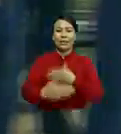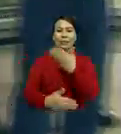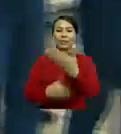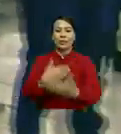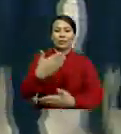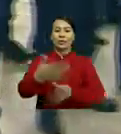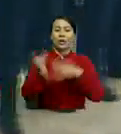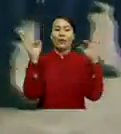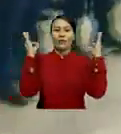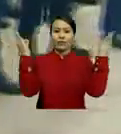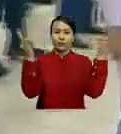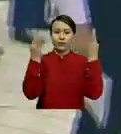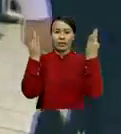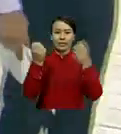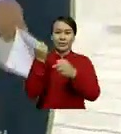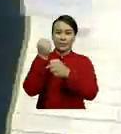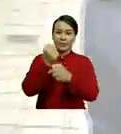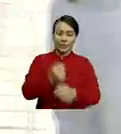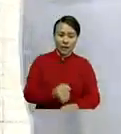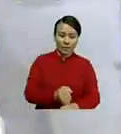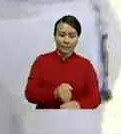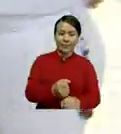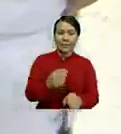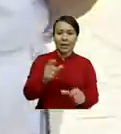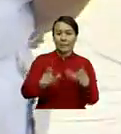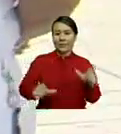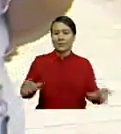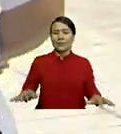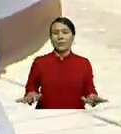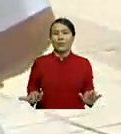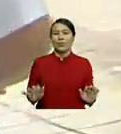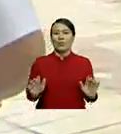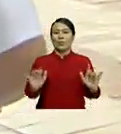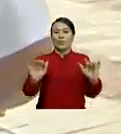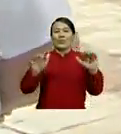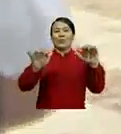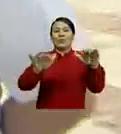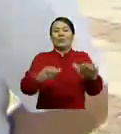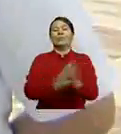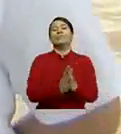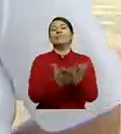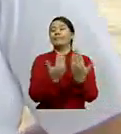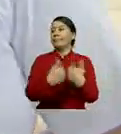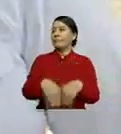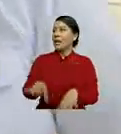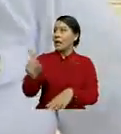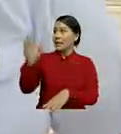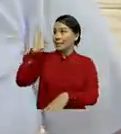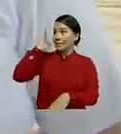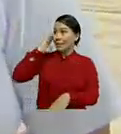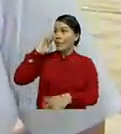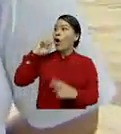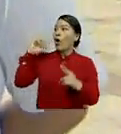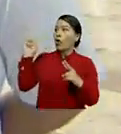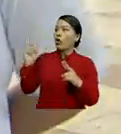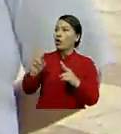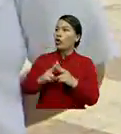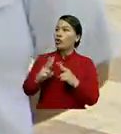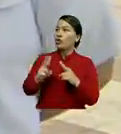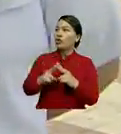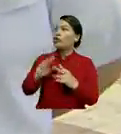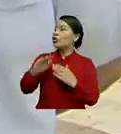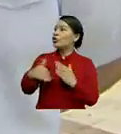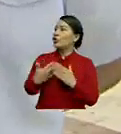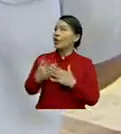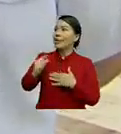fundación, donde ya inició también a poblarse la ciudad. Así es, los cadetes están preparados y conocen todo lo que